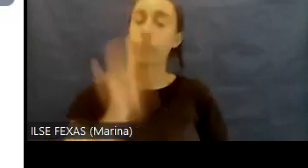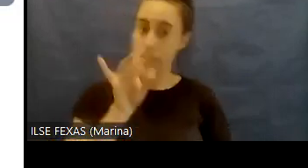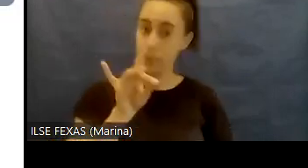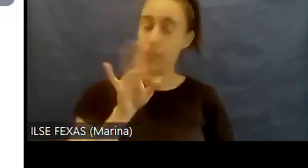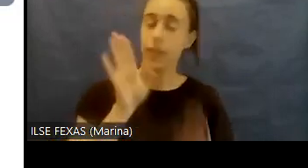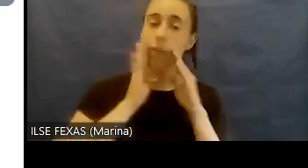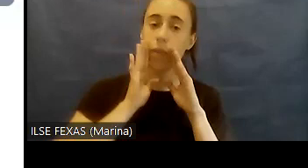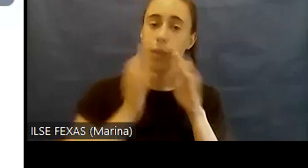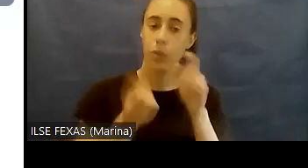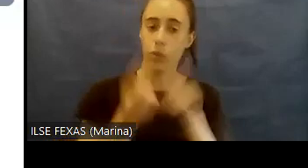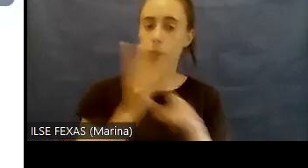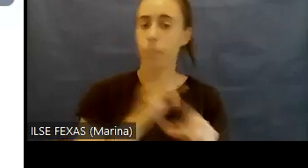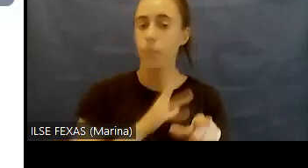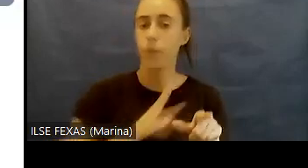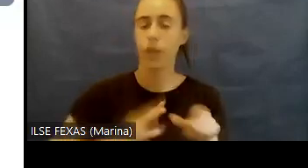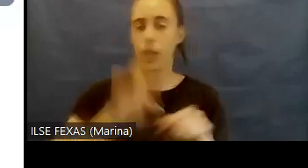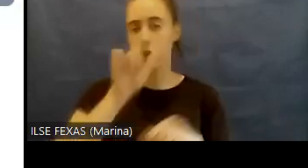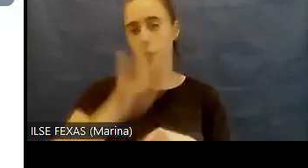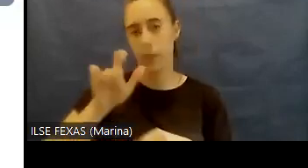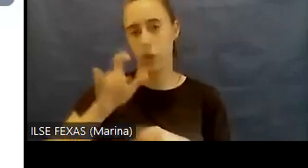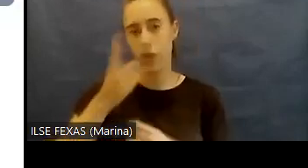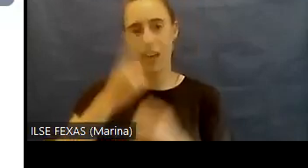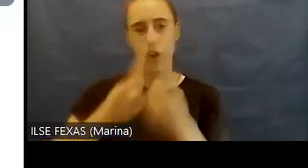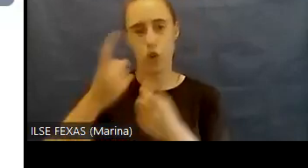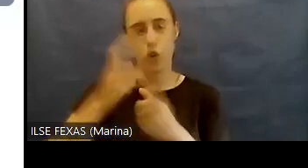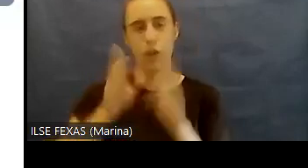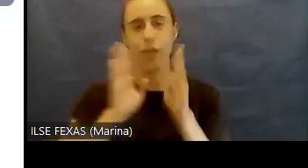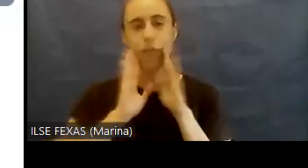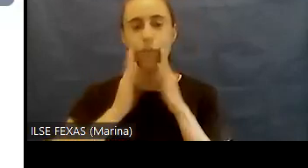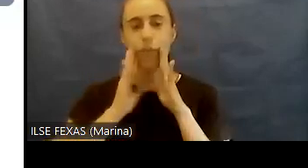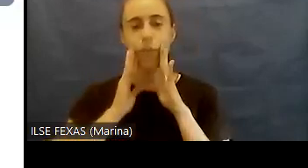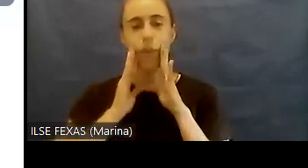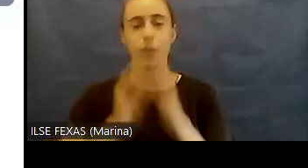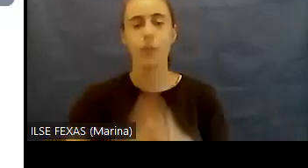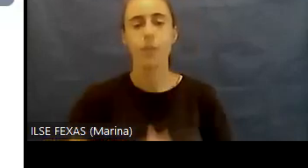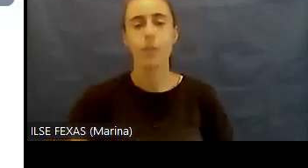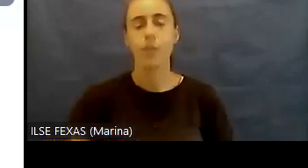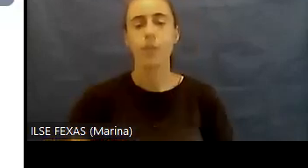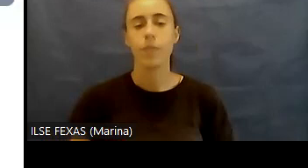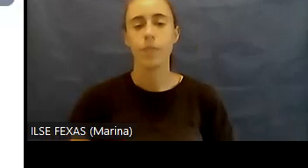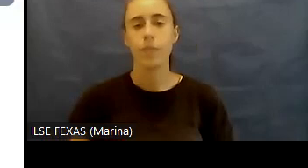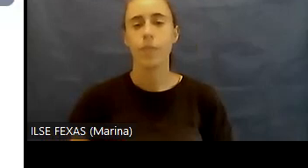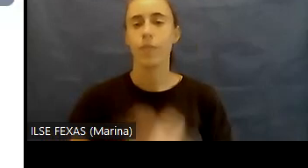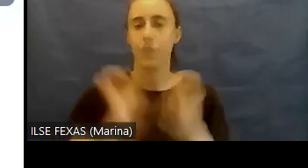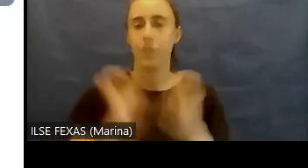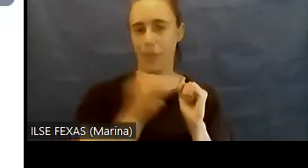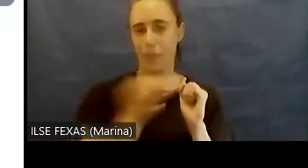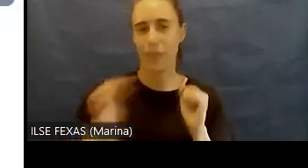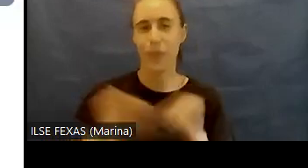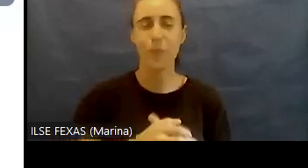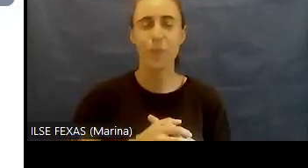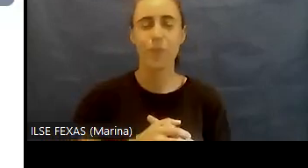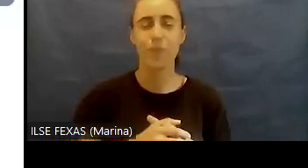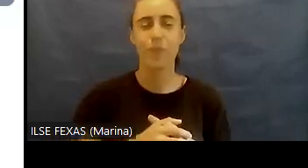Así la gente lo tiene, ¿vale? En el apartado de consultas de Facebook, donde los socios pueden hacer preguntas. Perfecto. Vamos a